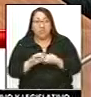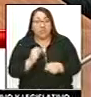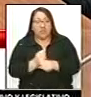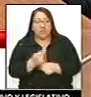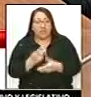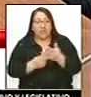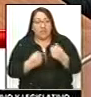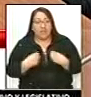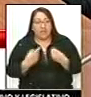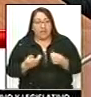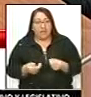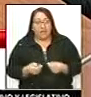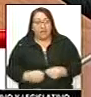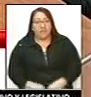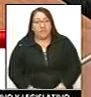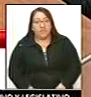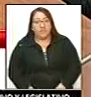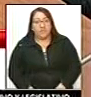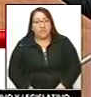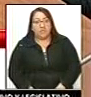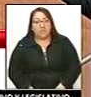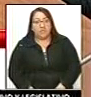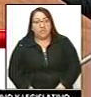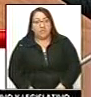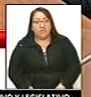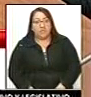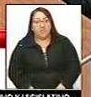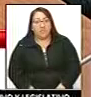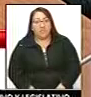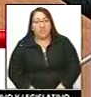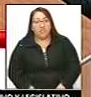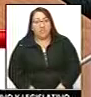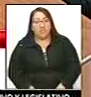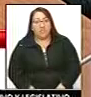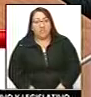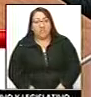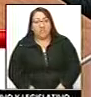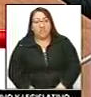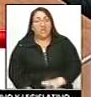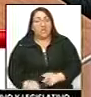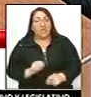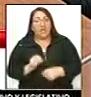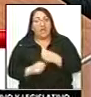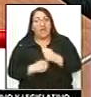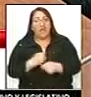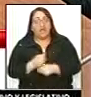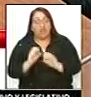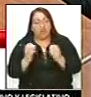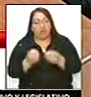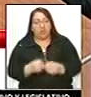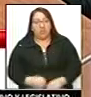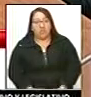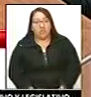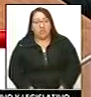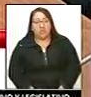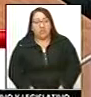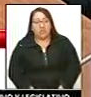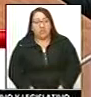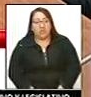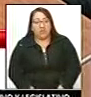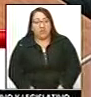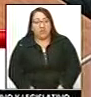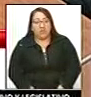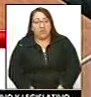que realiza el INDECOPI se informa de manera anual, ¿no?, al Congreso de la República. Así es. Lo